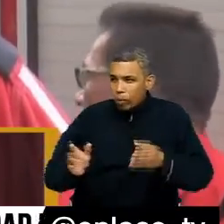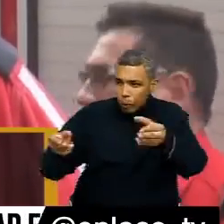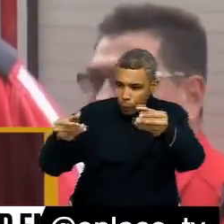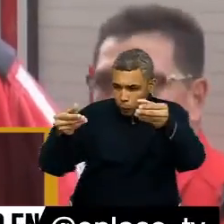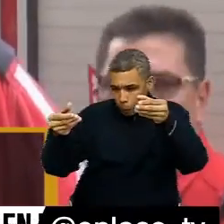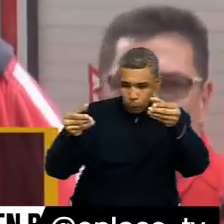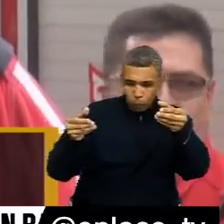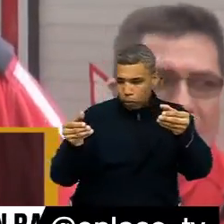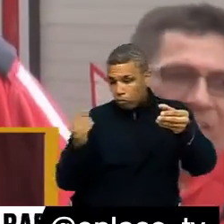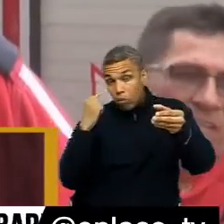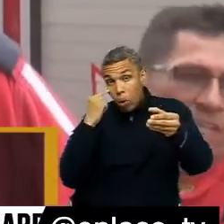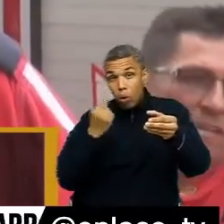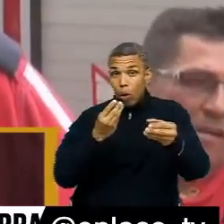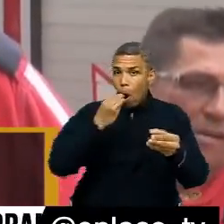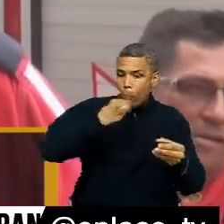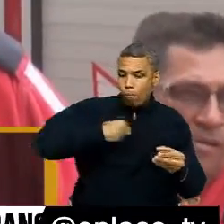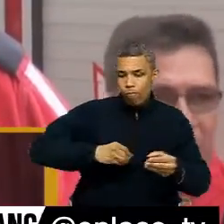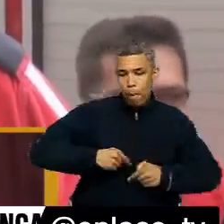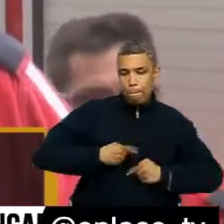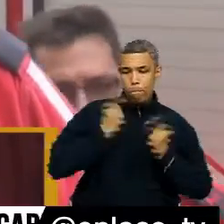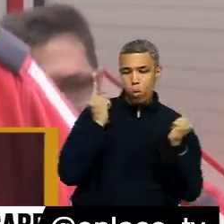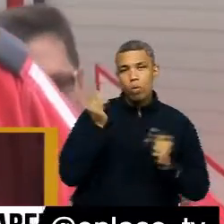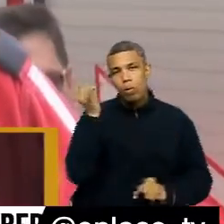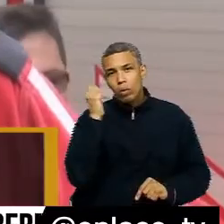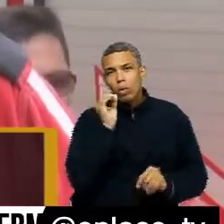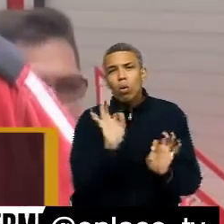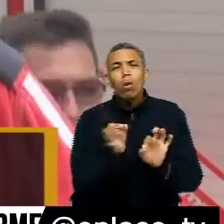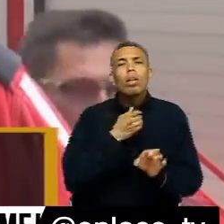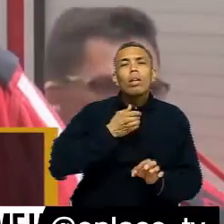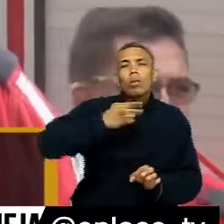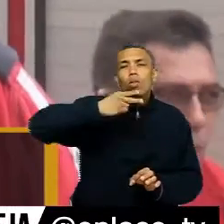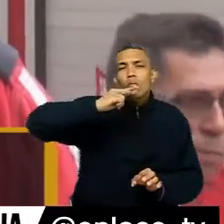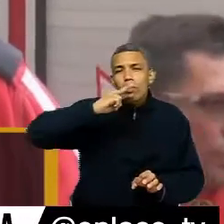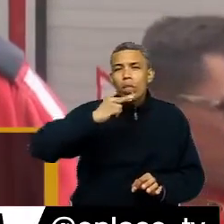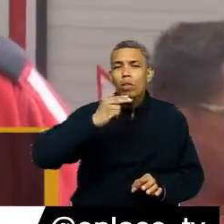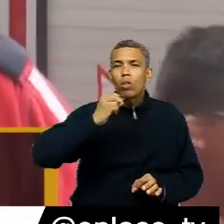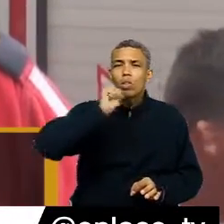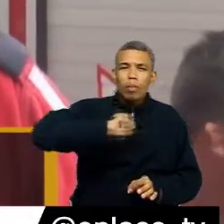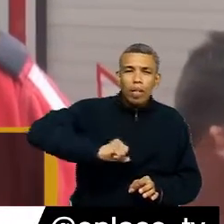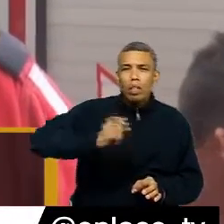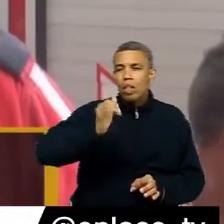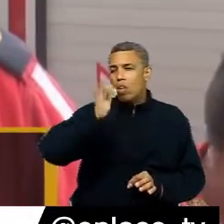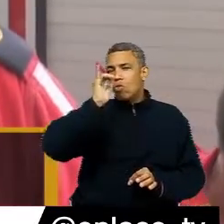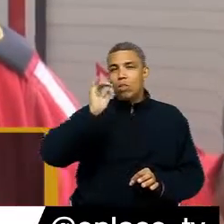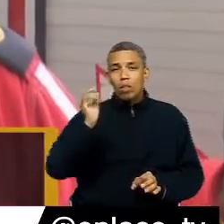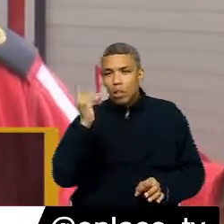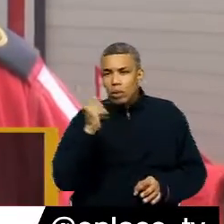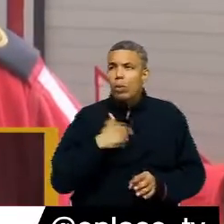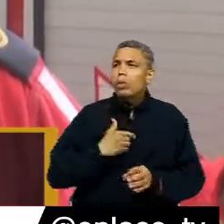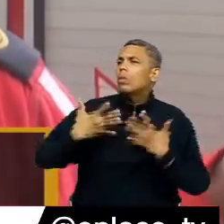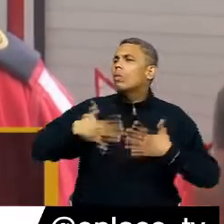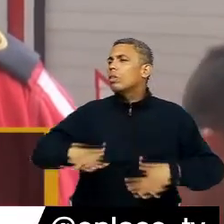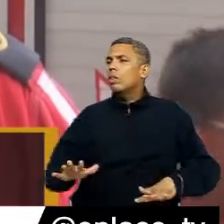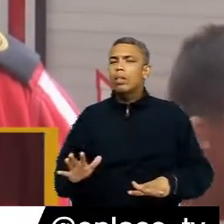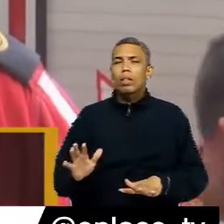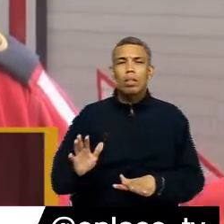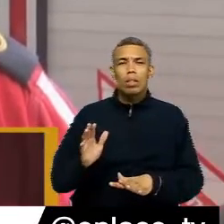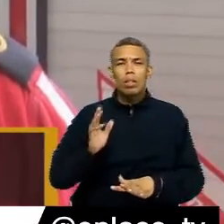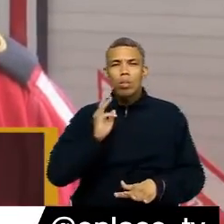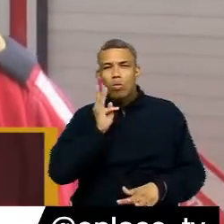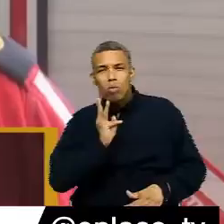lugares reconocidos de la ciudad, así minimizamos el riesgo de alguna intoxicación. Con los niños tener